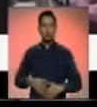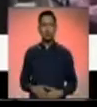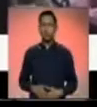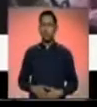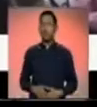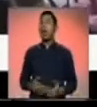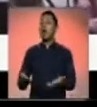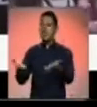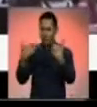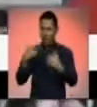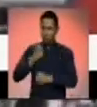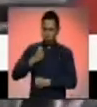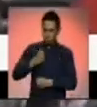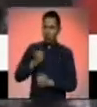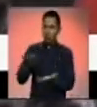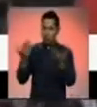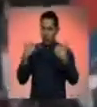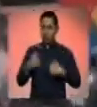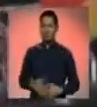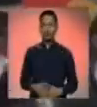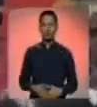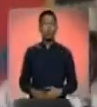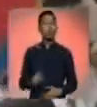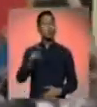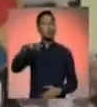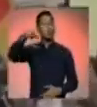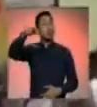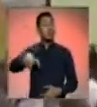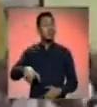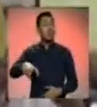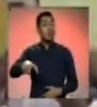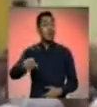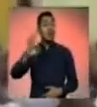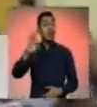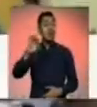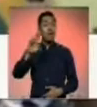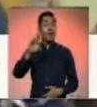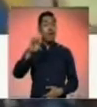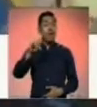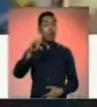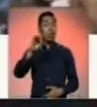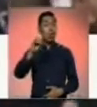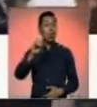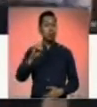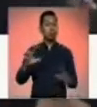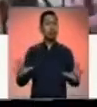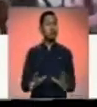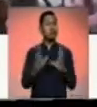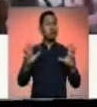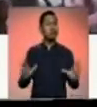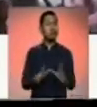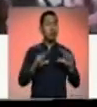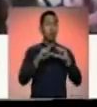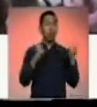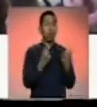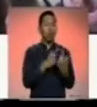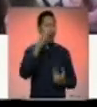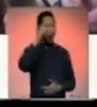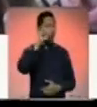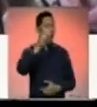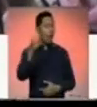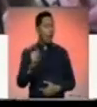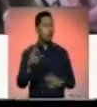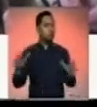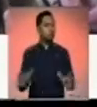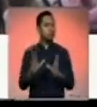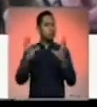para que se pronuncien. El que está en tarima es Fernando Ovalda, quien también alienta al grupo de simpatizantes de Guillermo Lasso a continuar